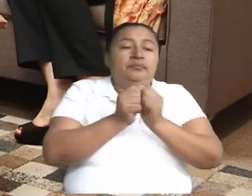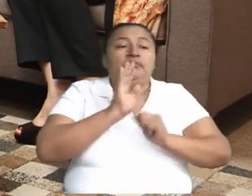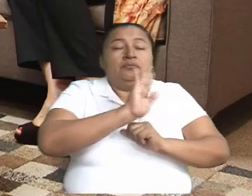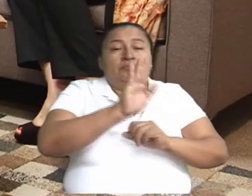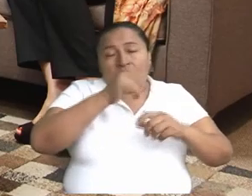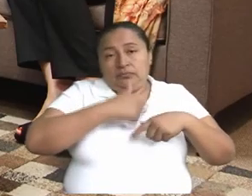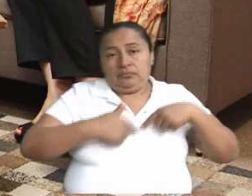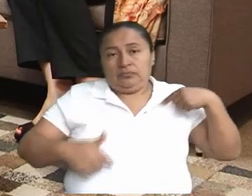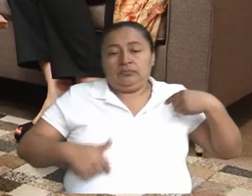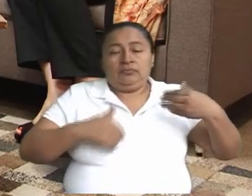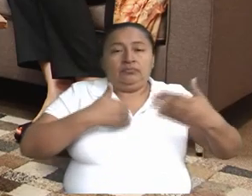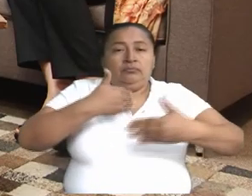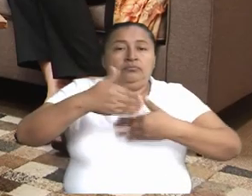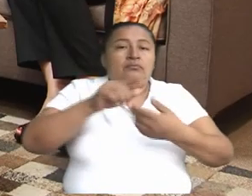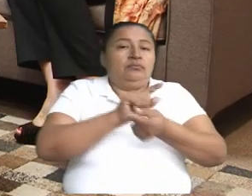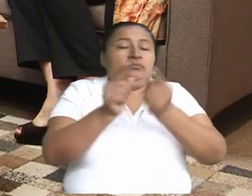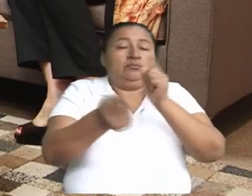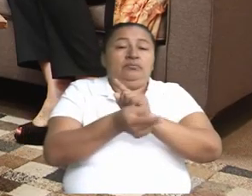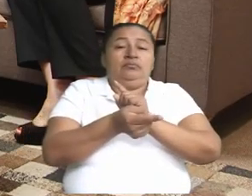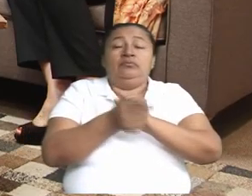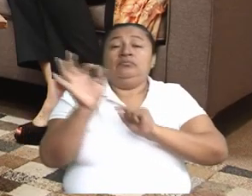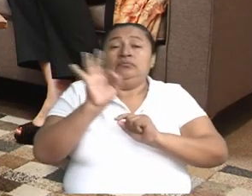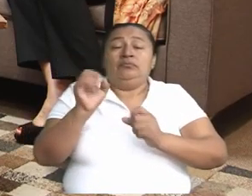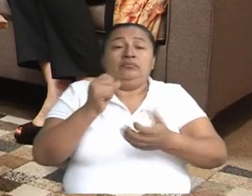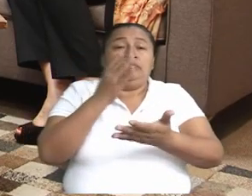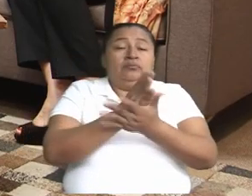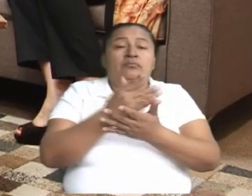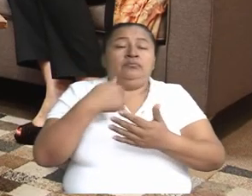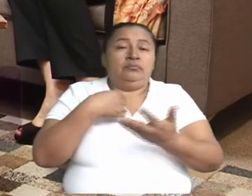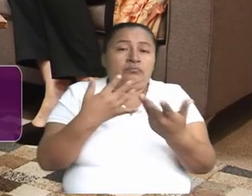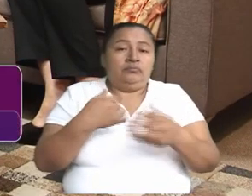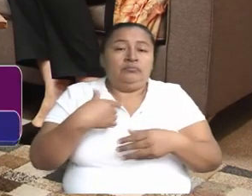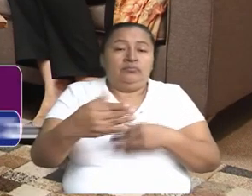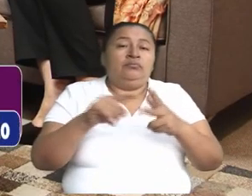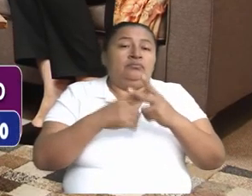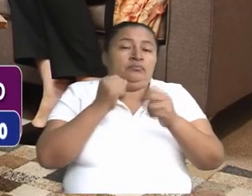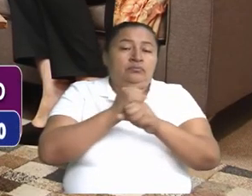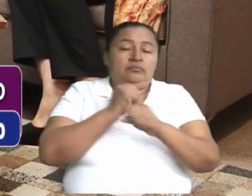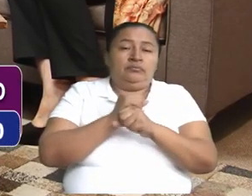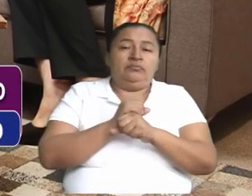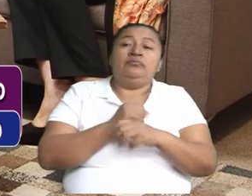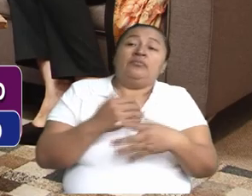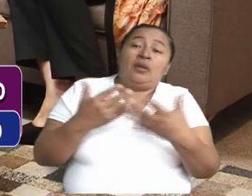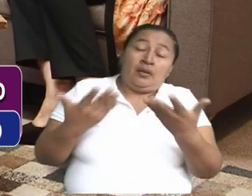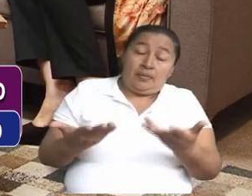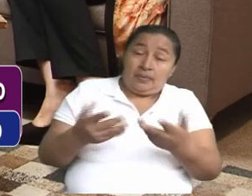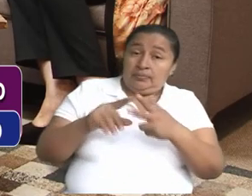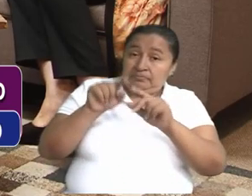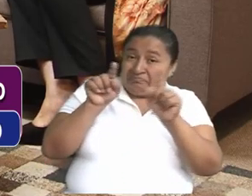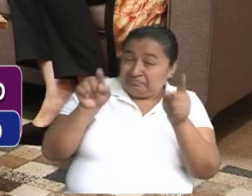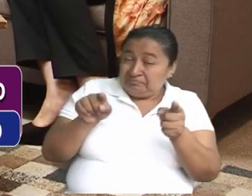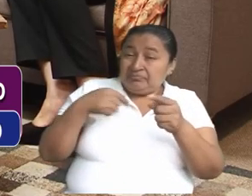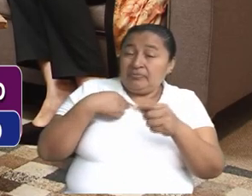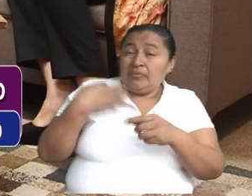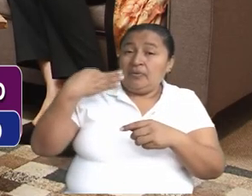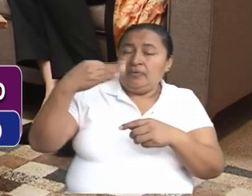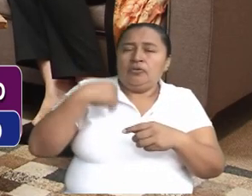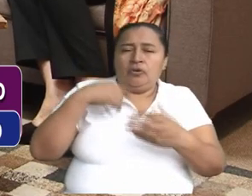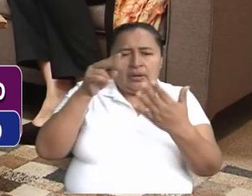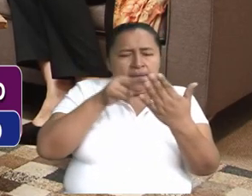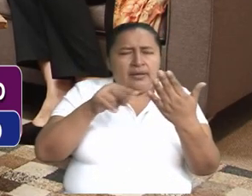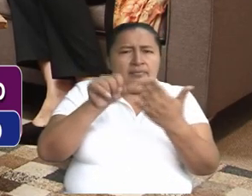presidente en la transformación de régimen que hemos emprendido. Además, haciendo un paréntesis, a partir de eso tuve la oportunidad de leer un